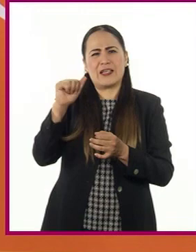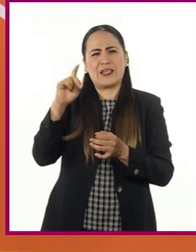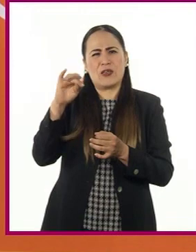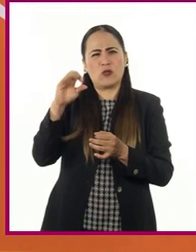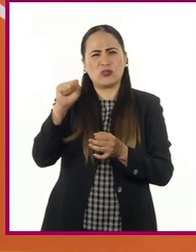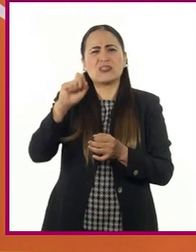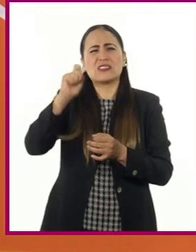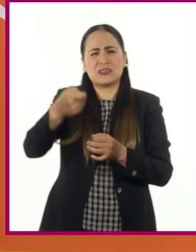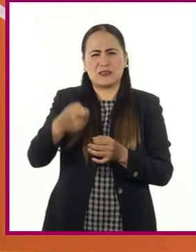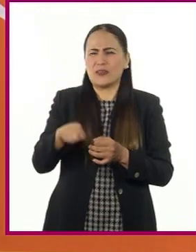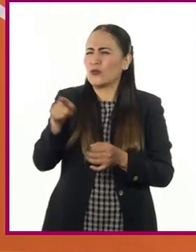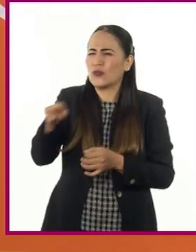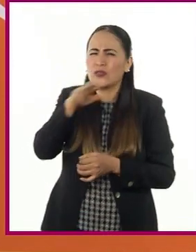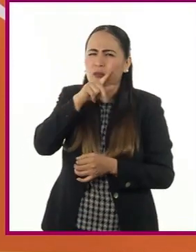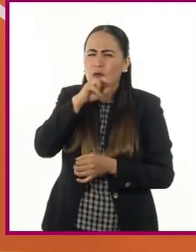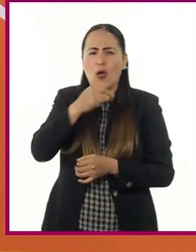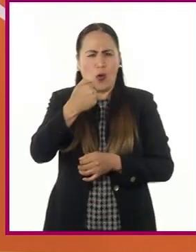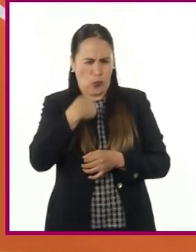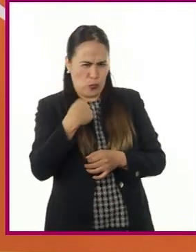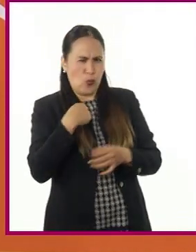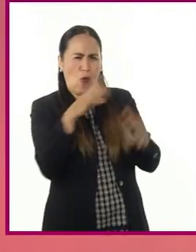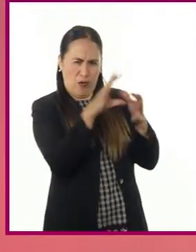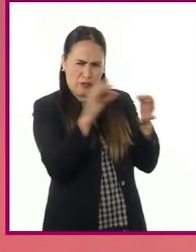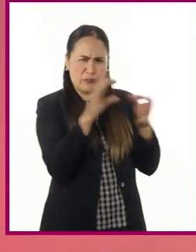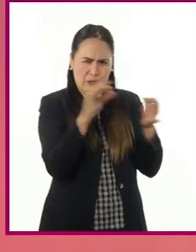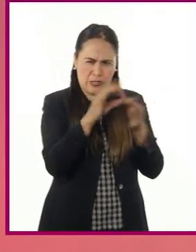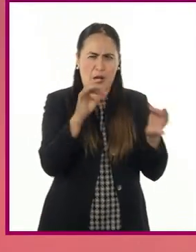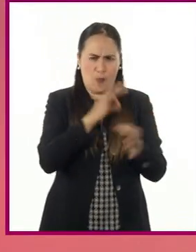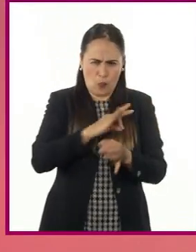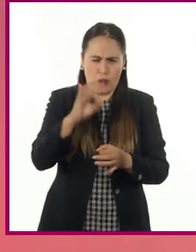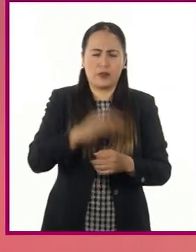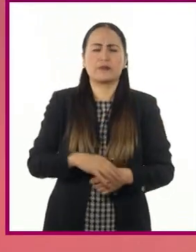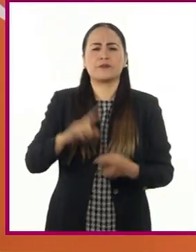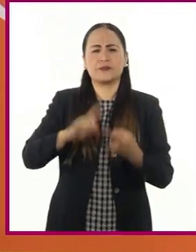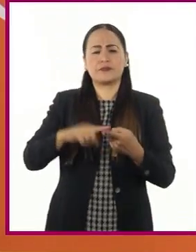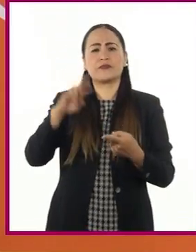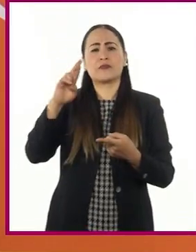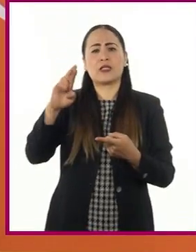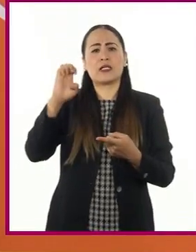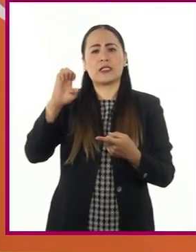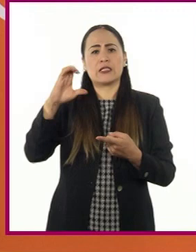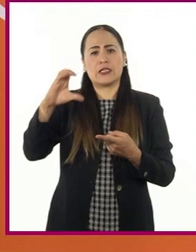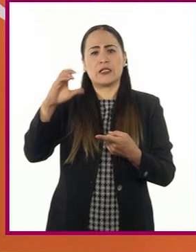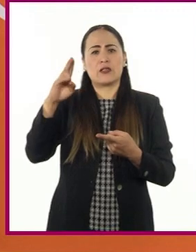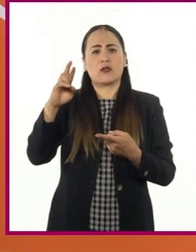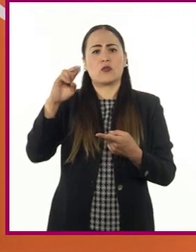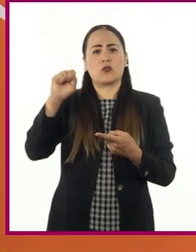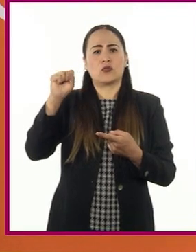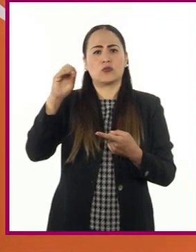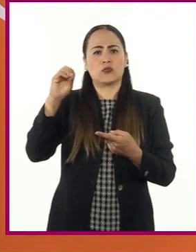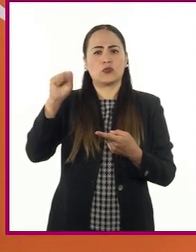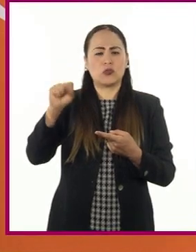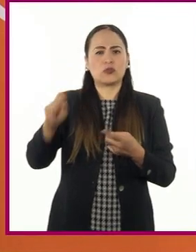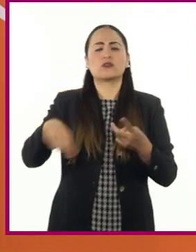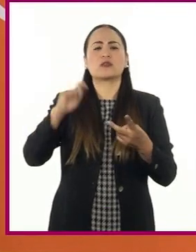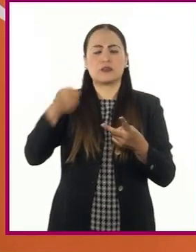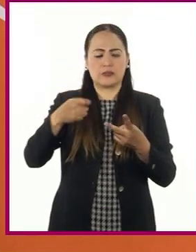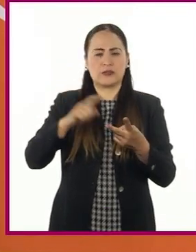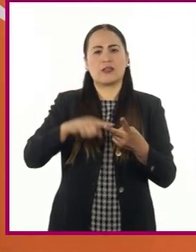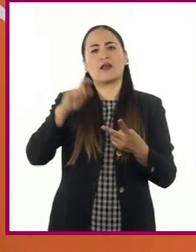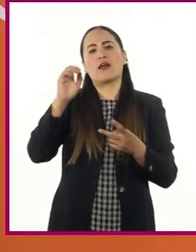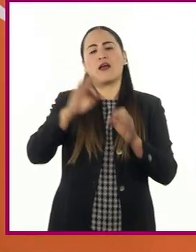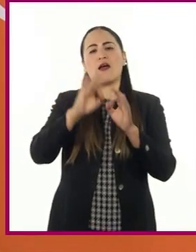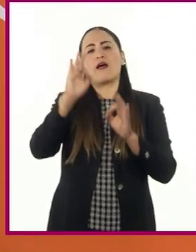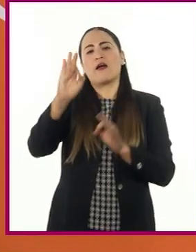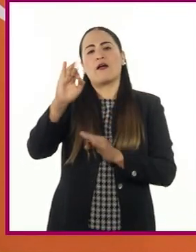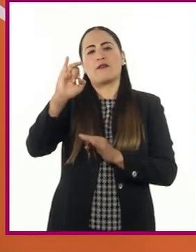aquí, para despejar todas las dudas. A los recursos literarios también se les llama figuras retóricas y